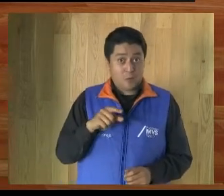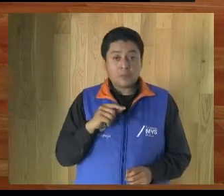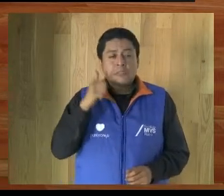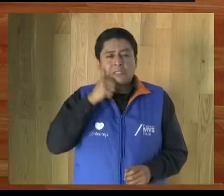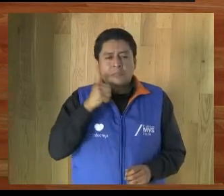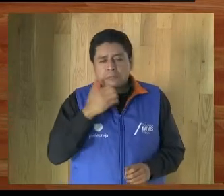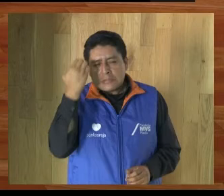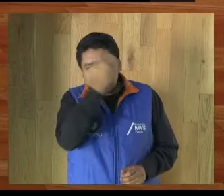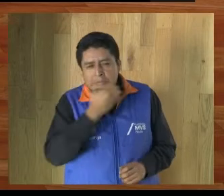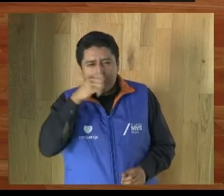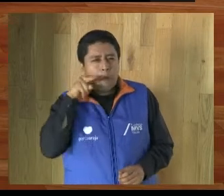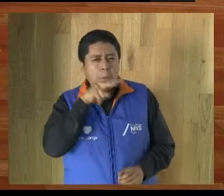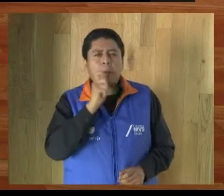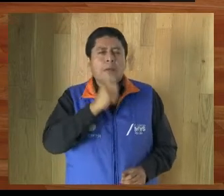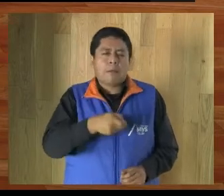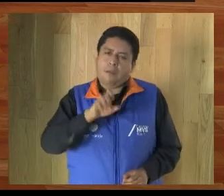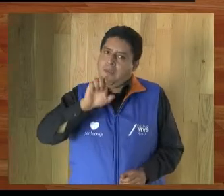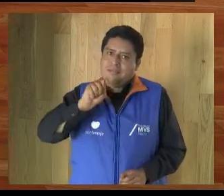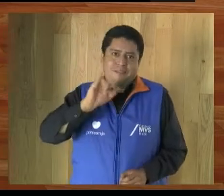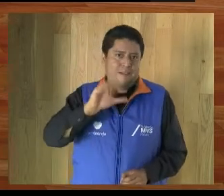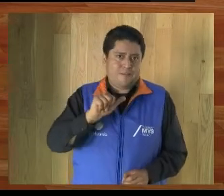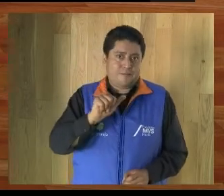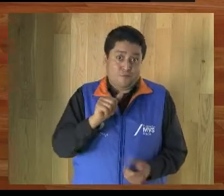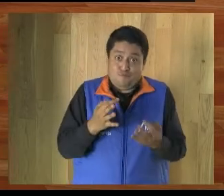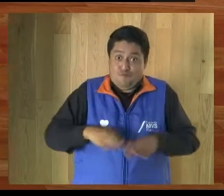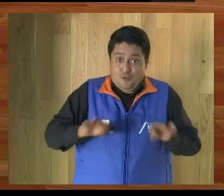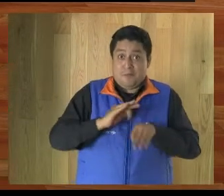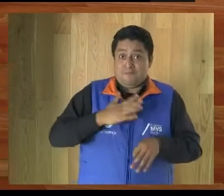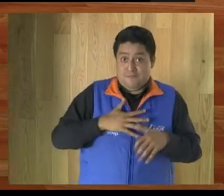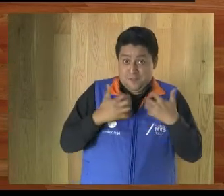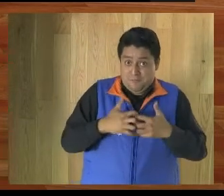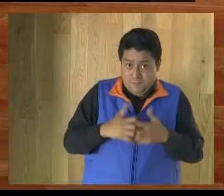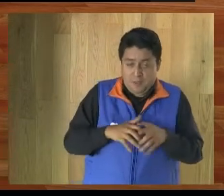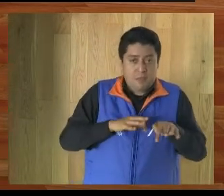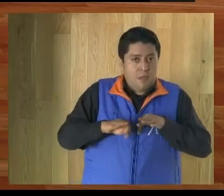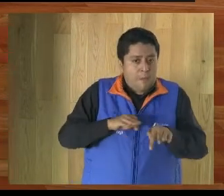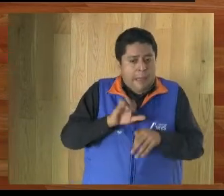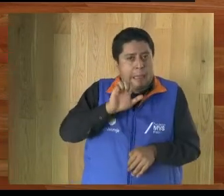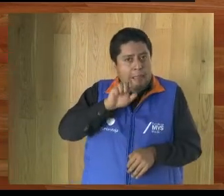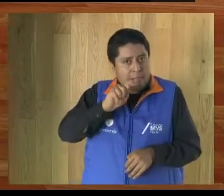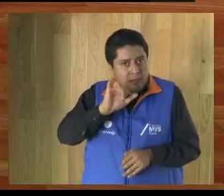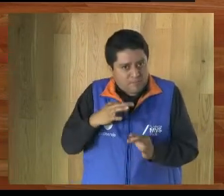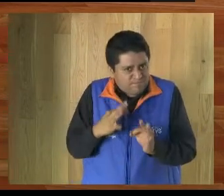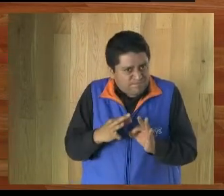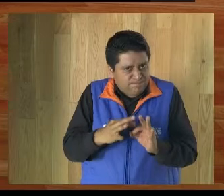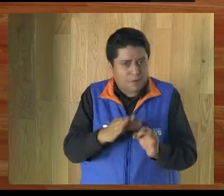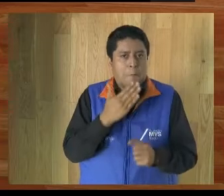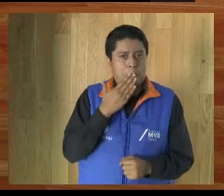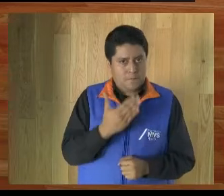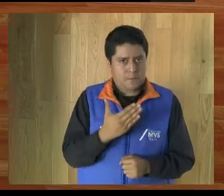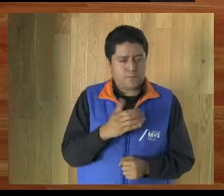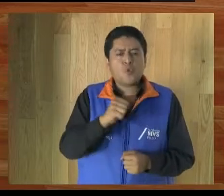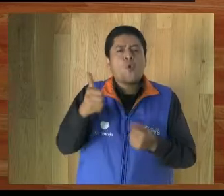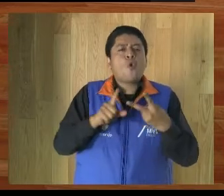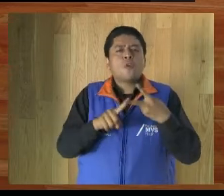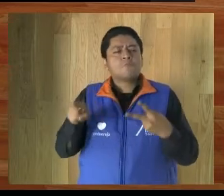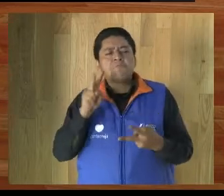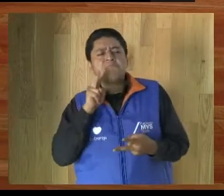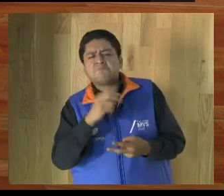tema. Otro tema que valoran los consumidores y los clientes es si la empresa, la organización, tiene un comportamiento